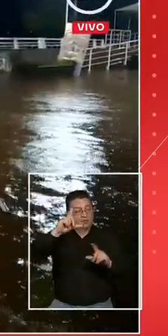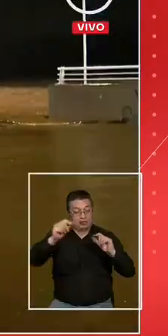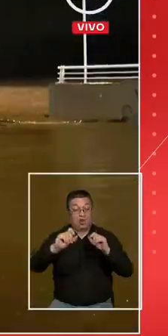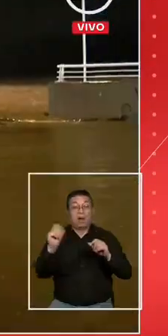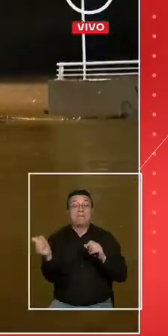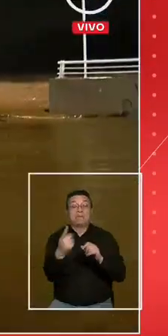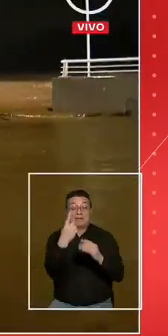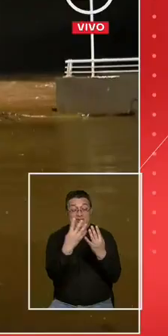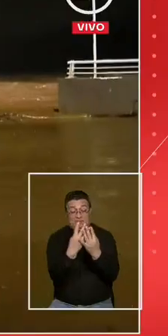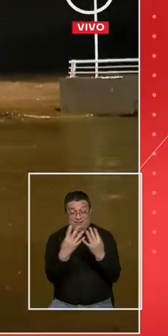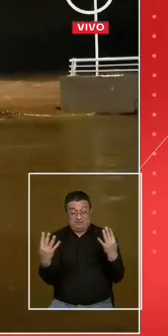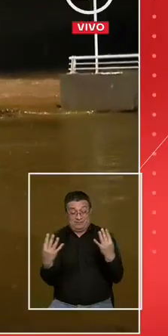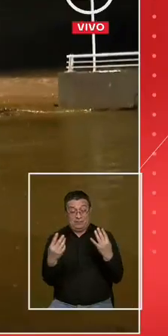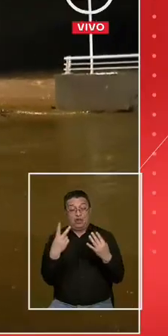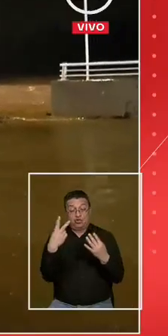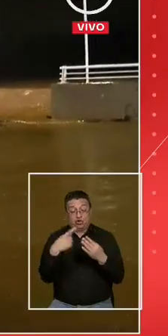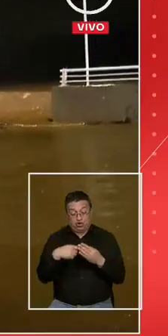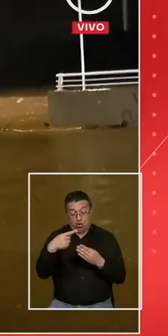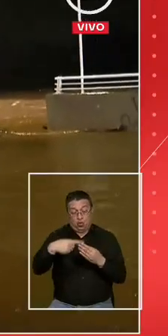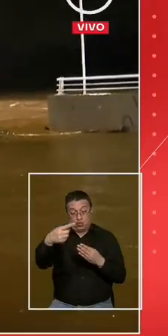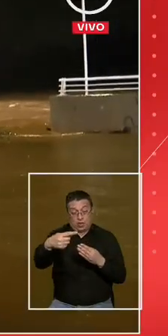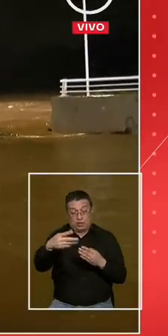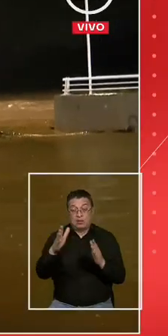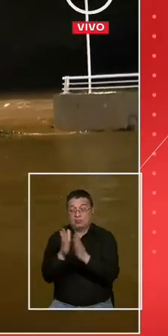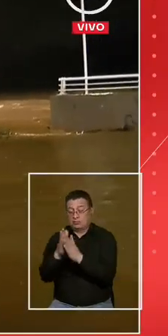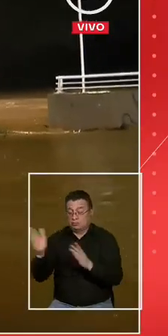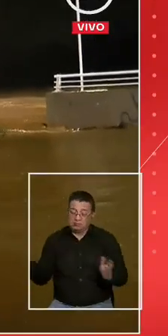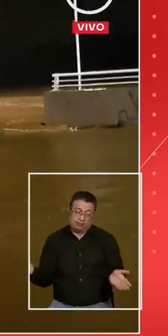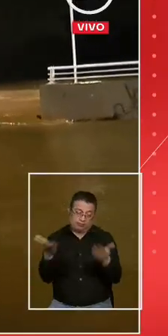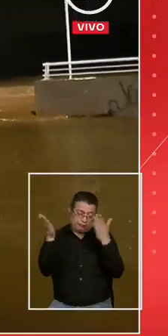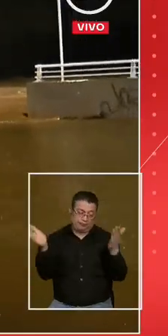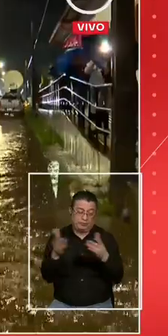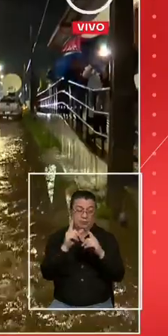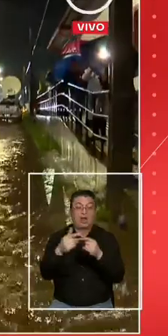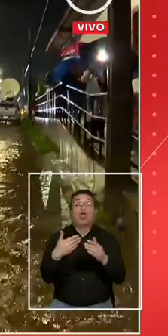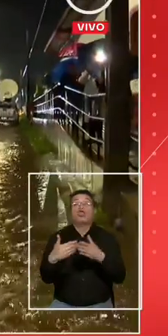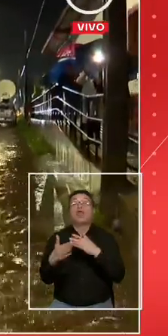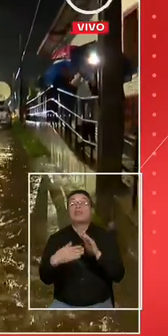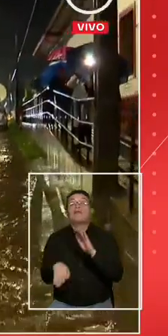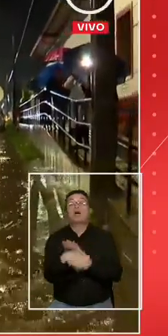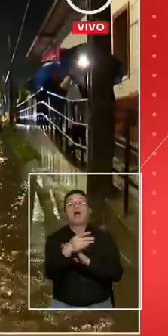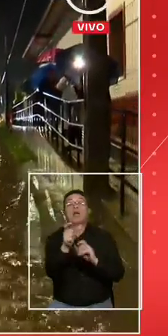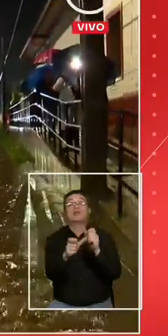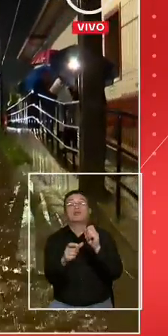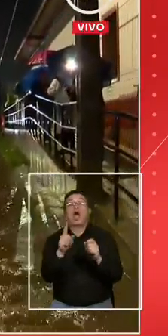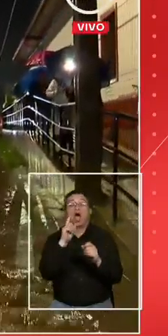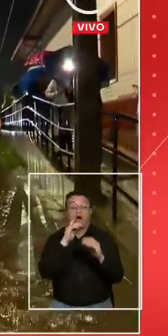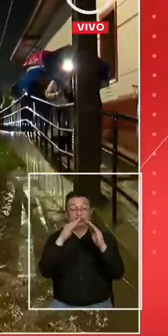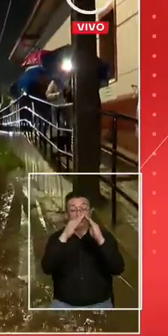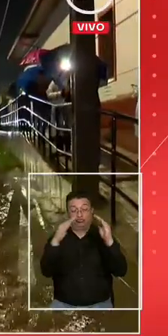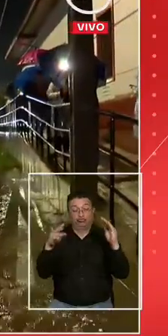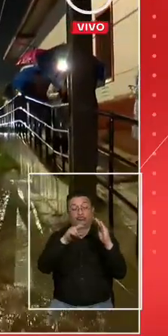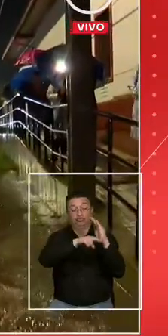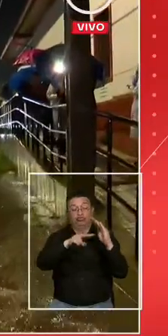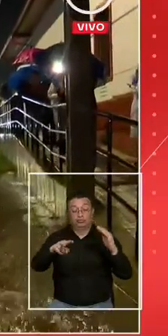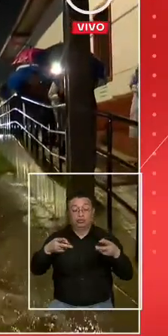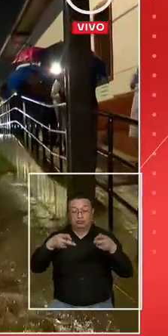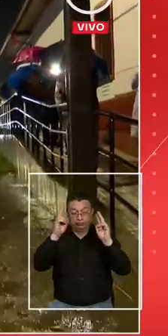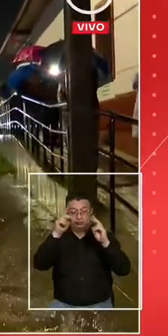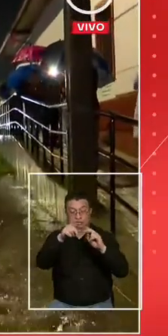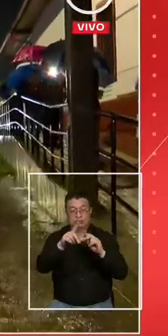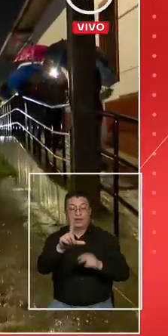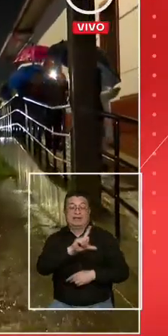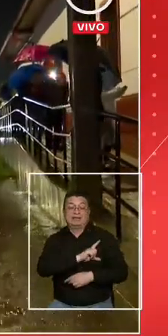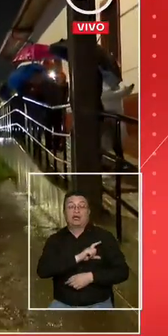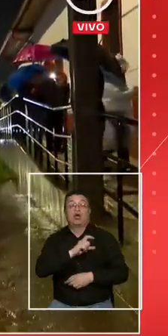evacuación es la primera línea. 2 cuadras, ¿cierto?, hacia el sector de la plaza aproximadamente. ¿Y a dónde van a ir esas personas? Hay albergues dispuestos, como dije anteriormente, está el albergue, ¿cierto?, del